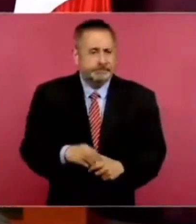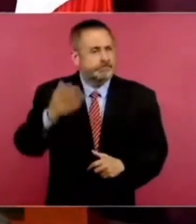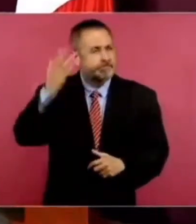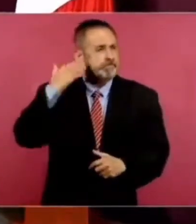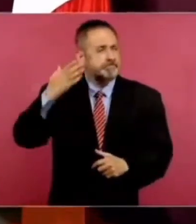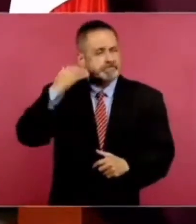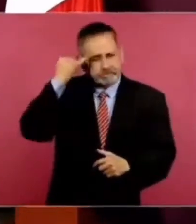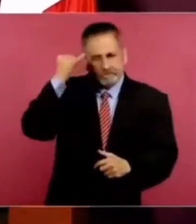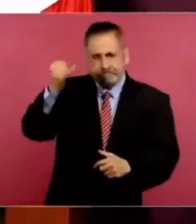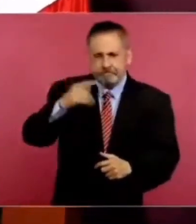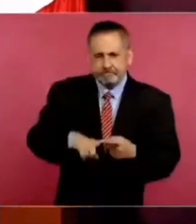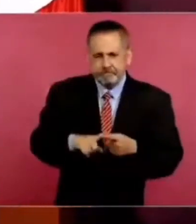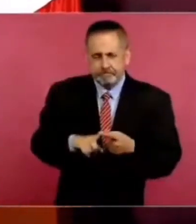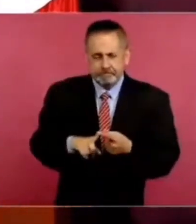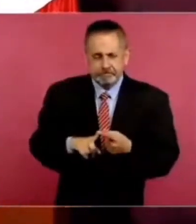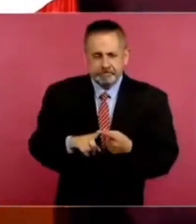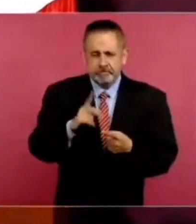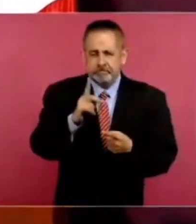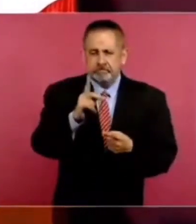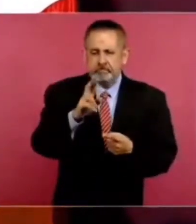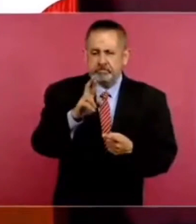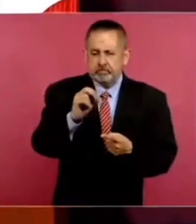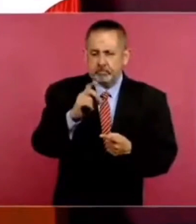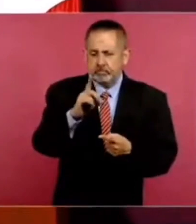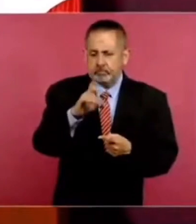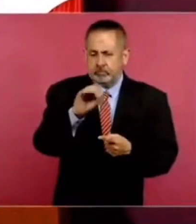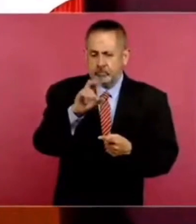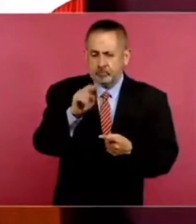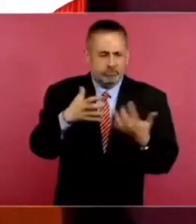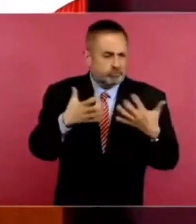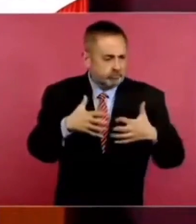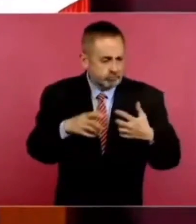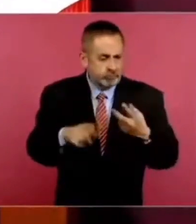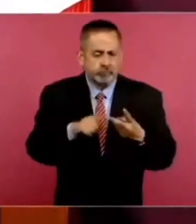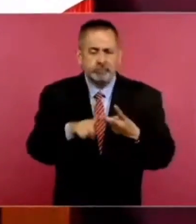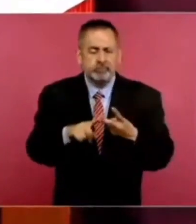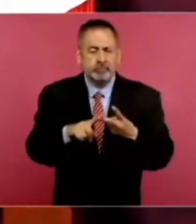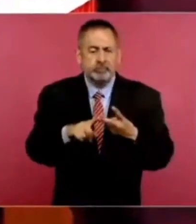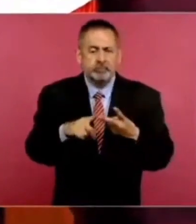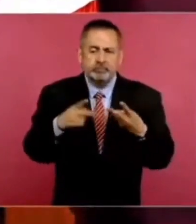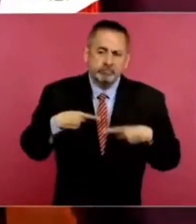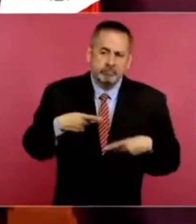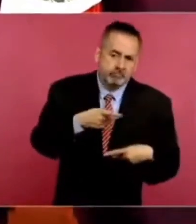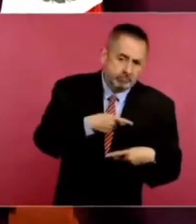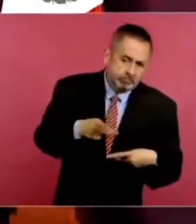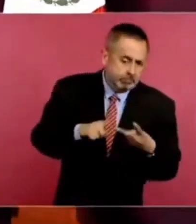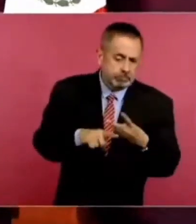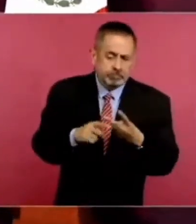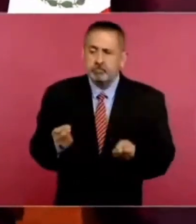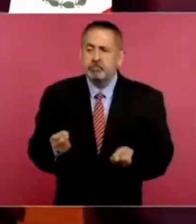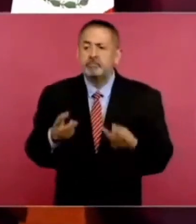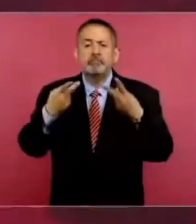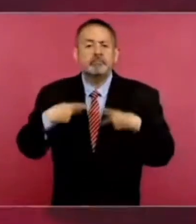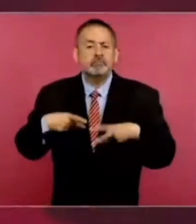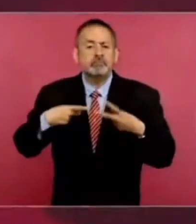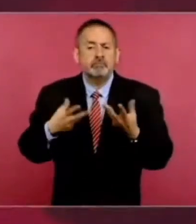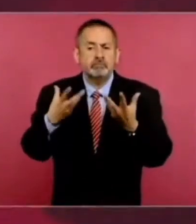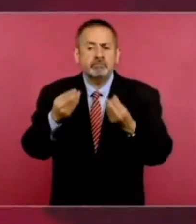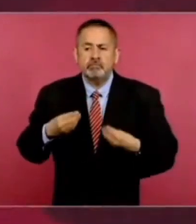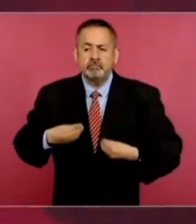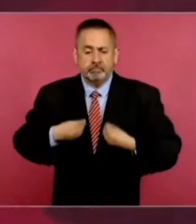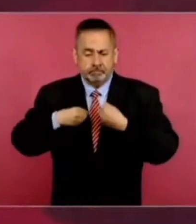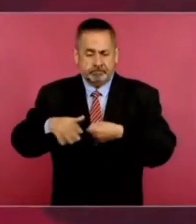producción, pobreza, sí, y población.